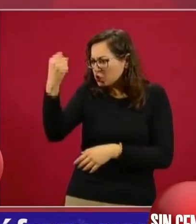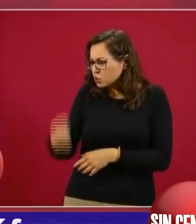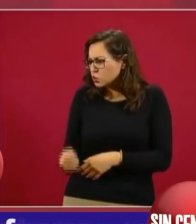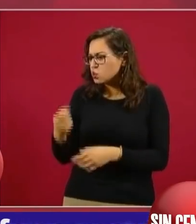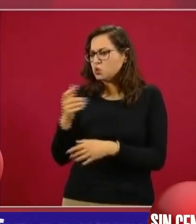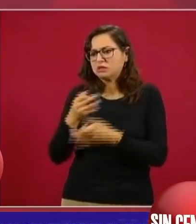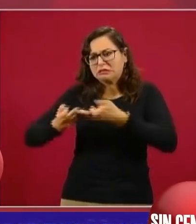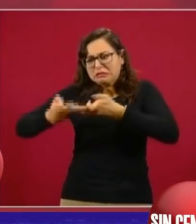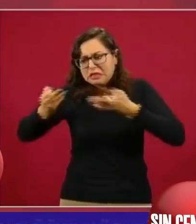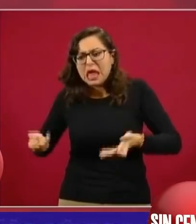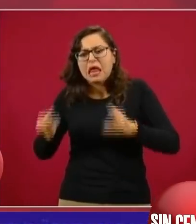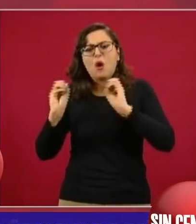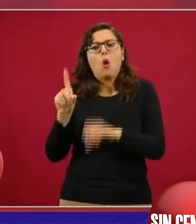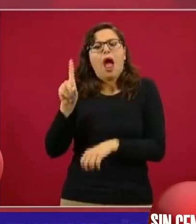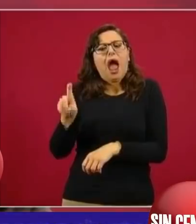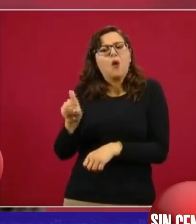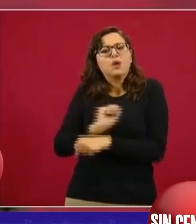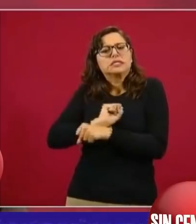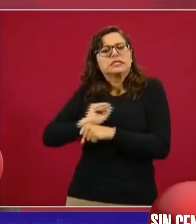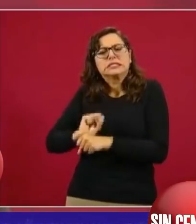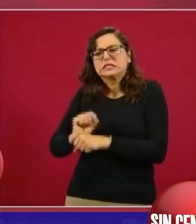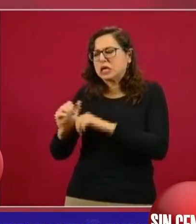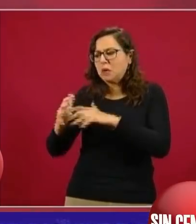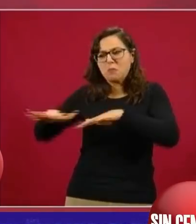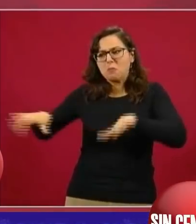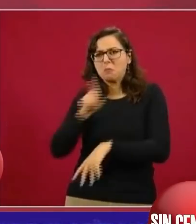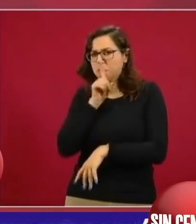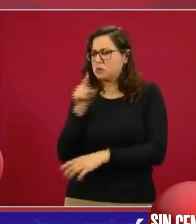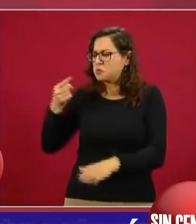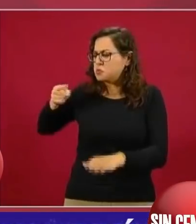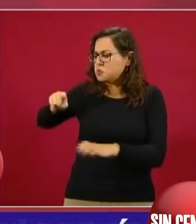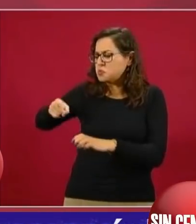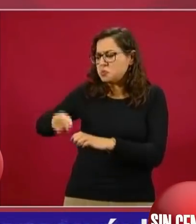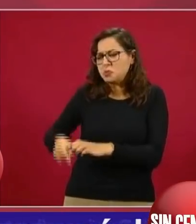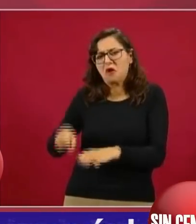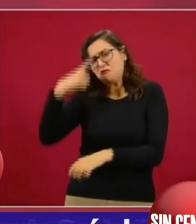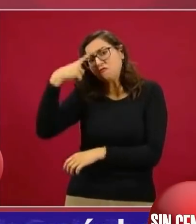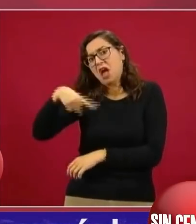estamos invirtiendo y ahí estamos sacando petróleo